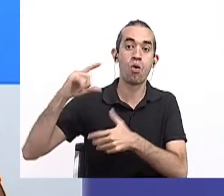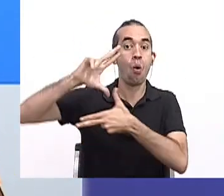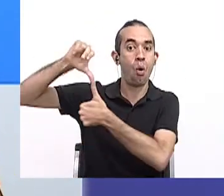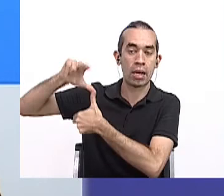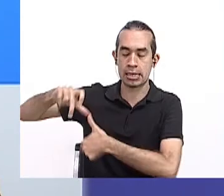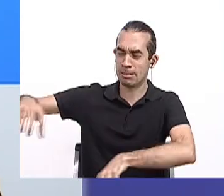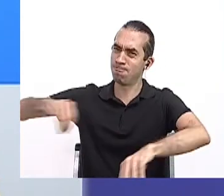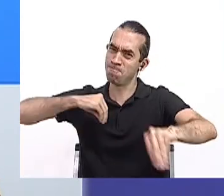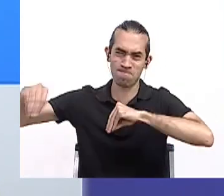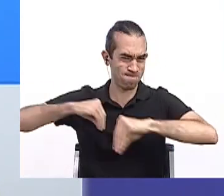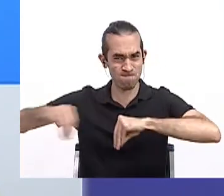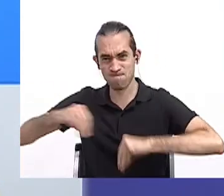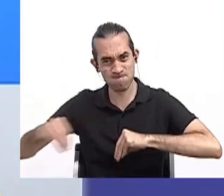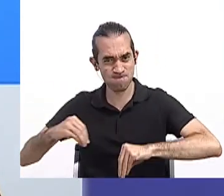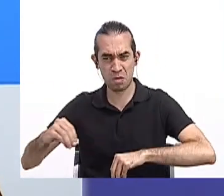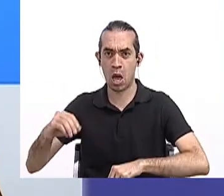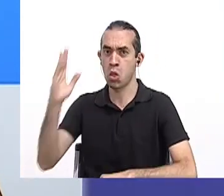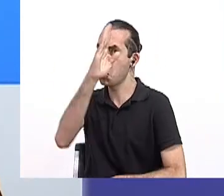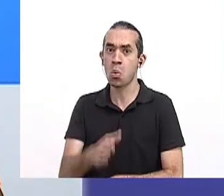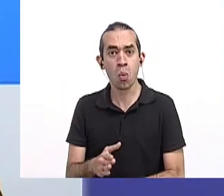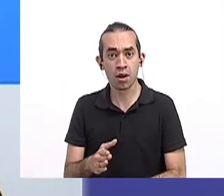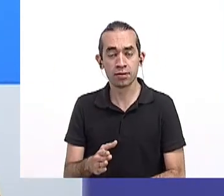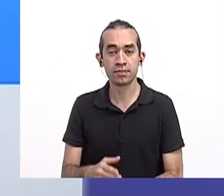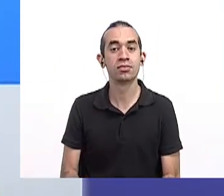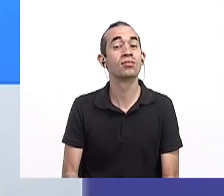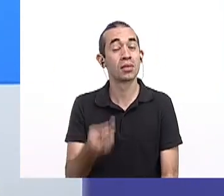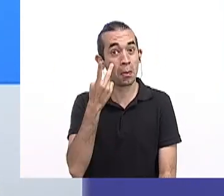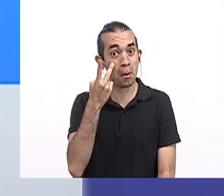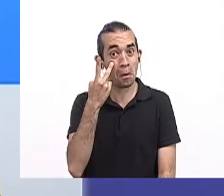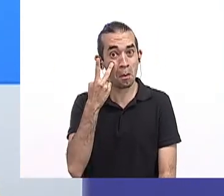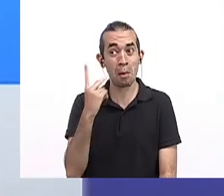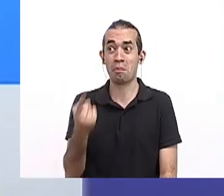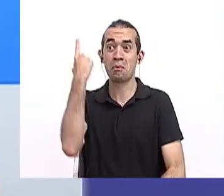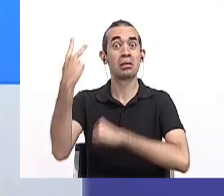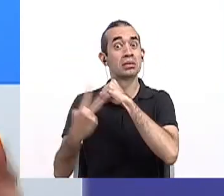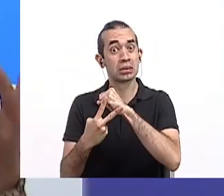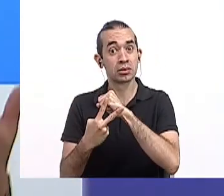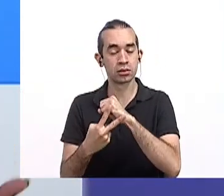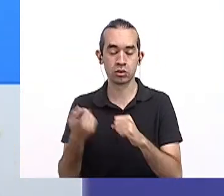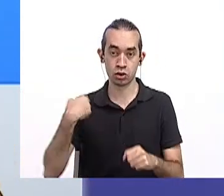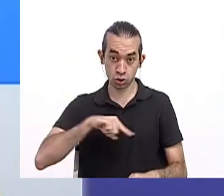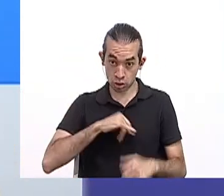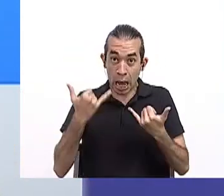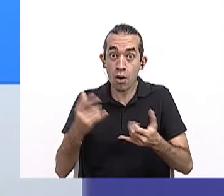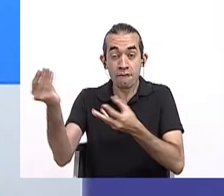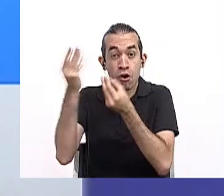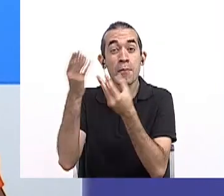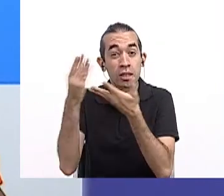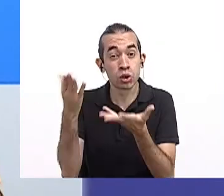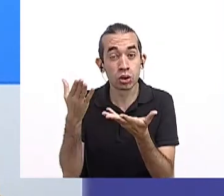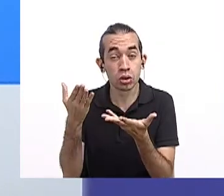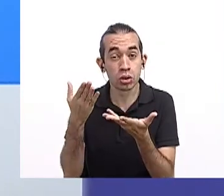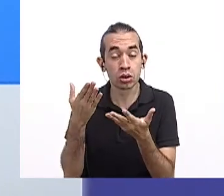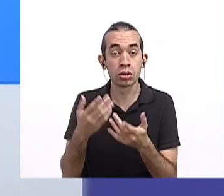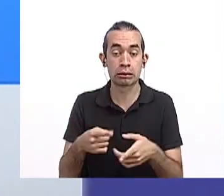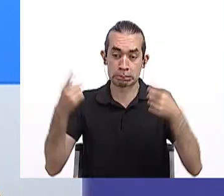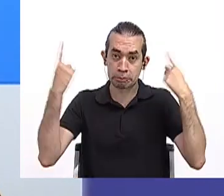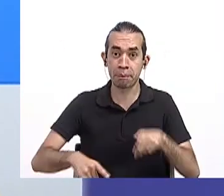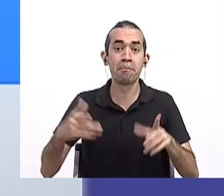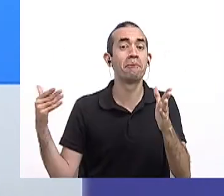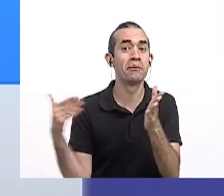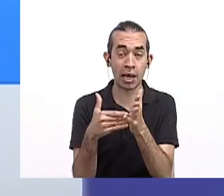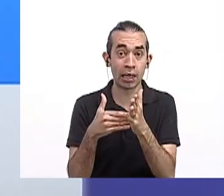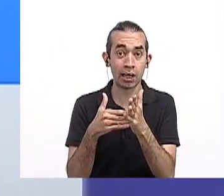entonces imagínense la cantidad de información que nosotros tenemos porque estamos viviendo ahora los efectos